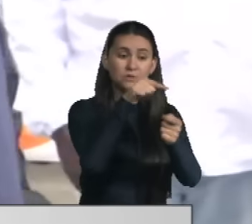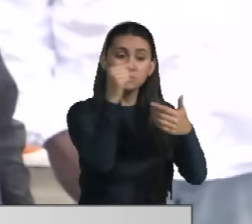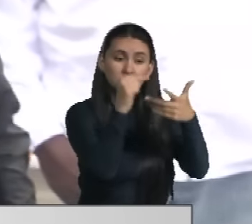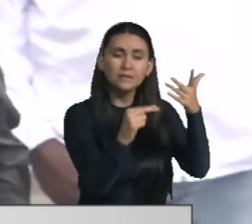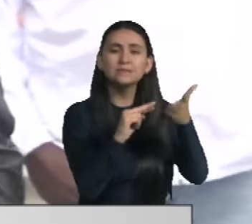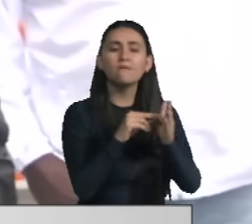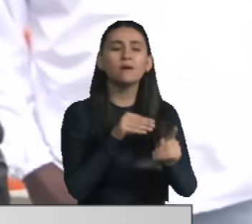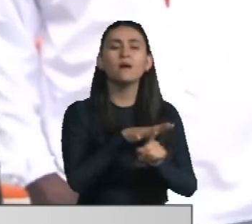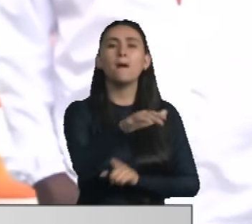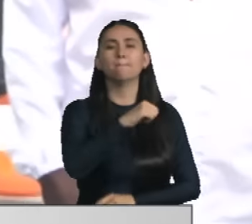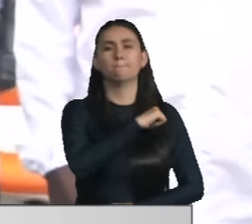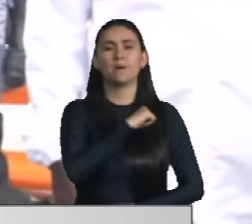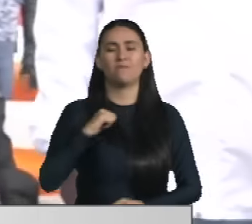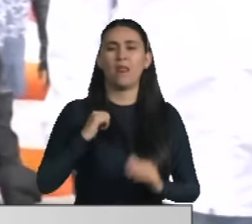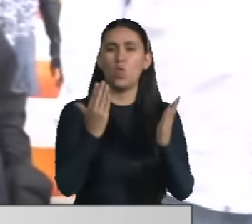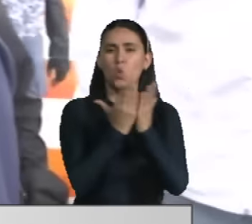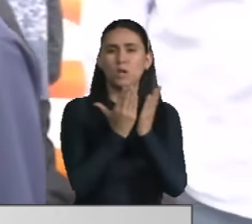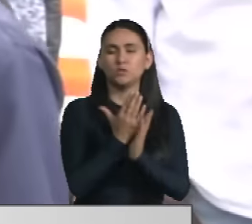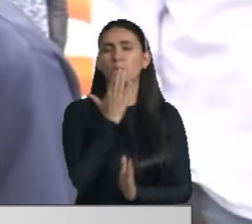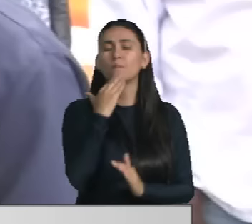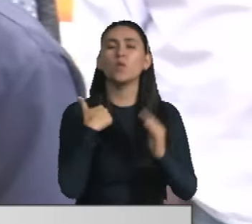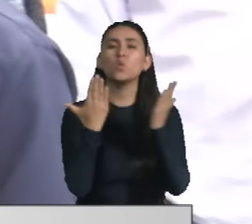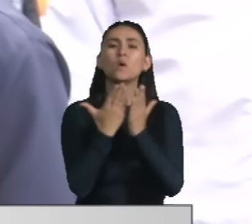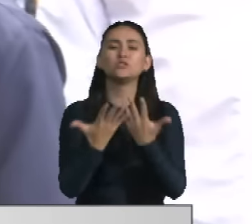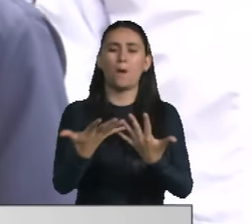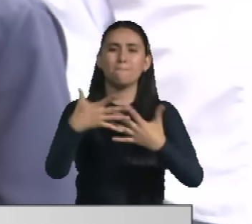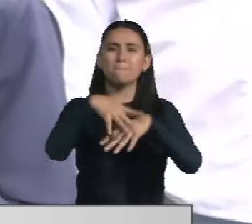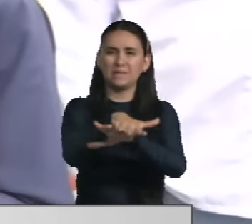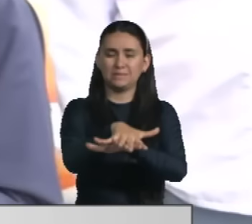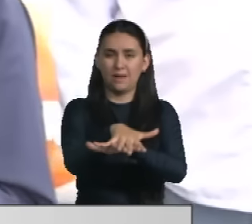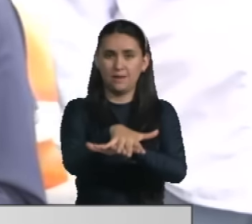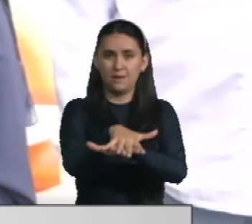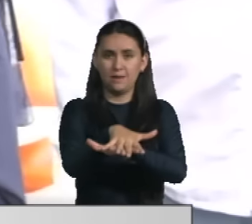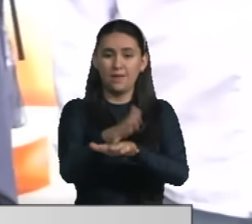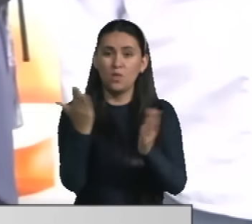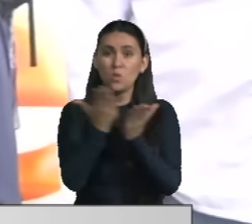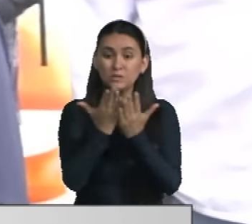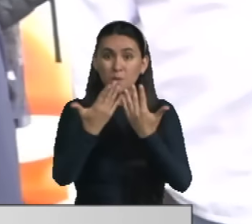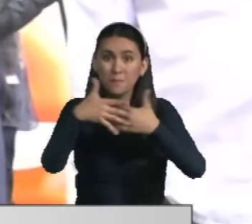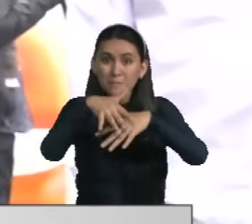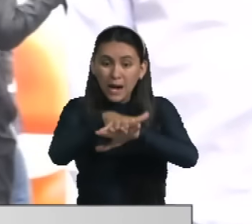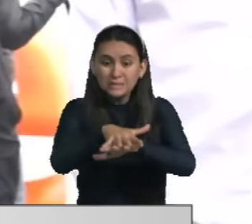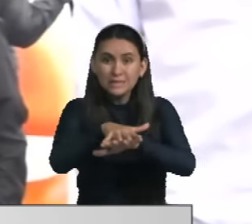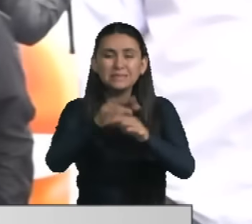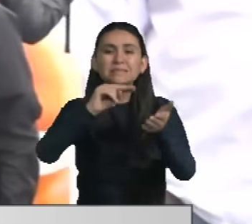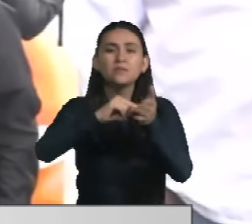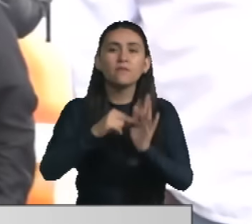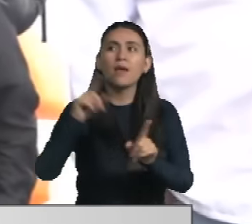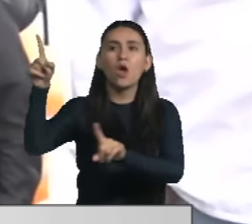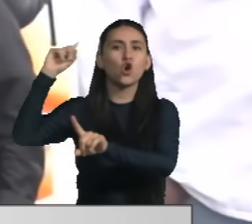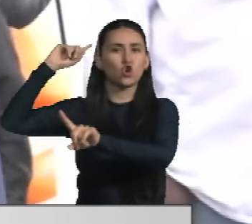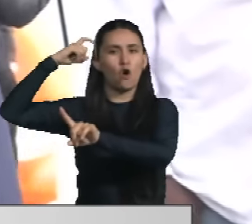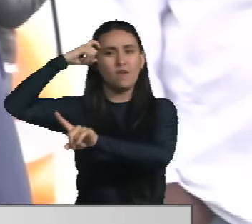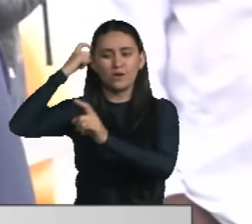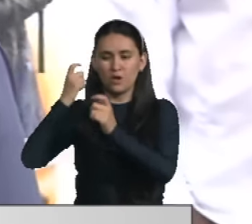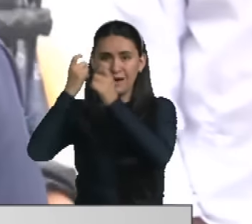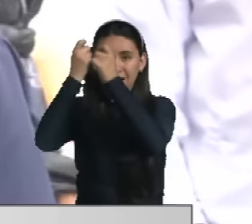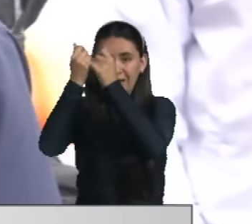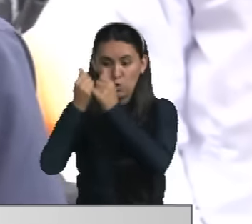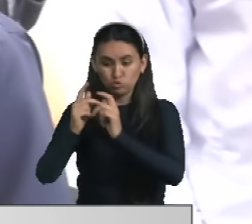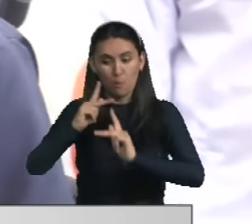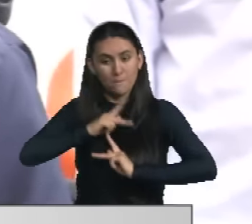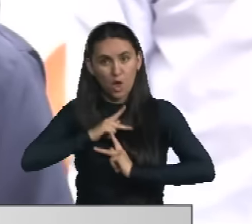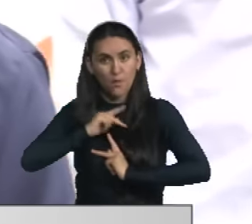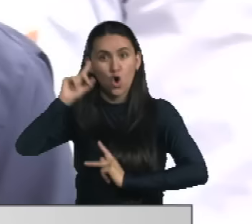ejemplo, lo que es la educación mixta, la educación terciaria, lo que pretende es que el Estado le aporte a la educación